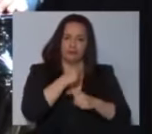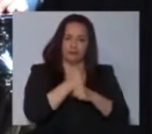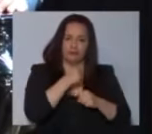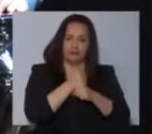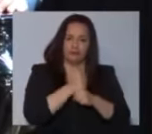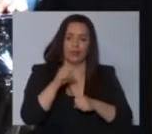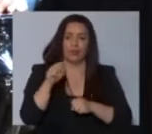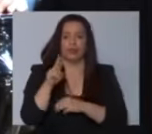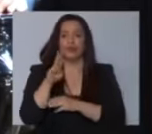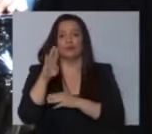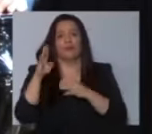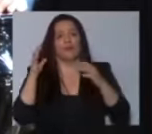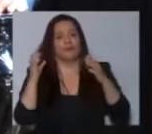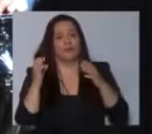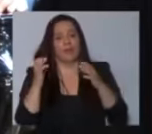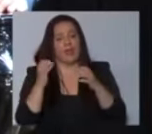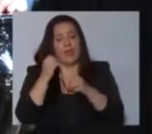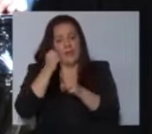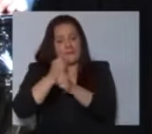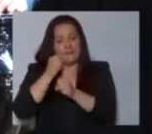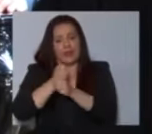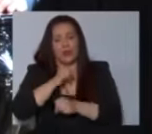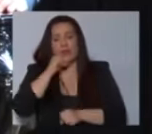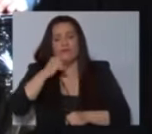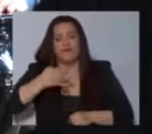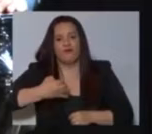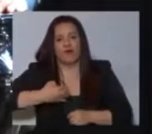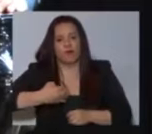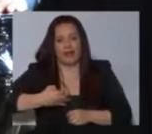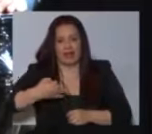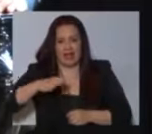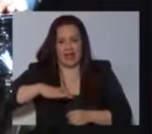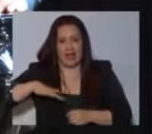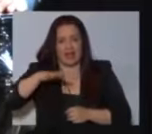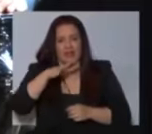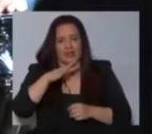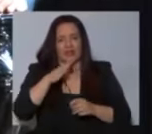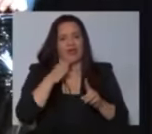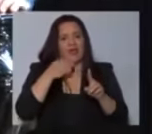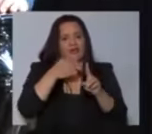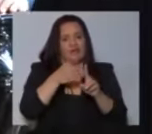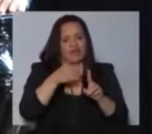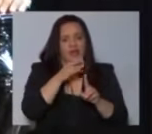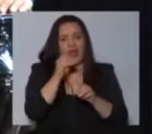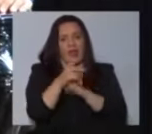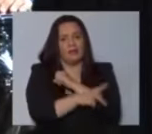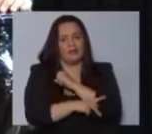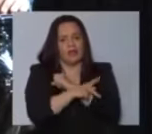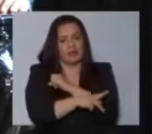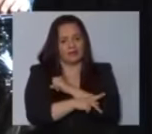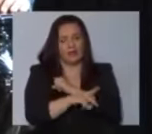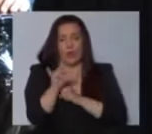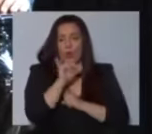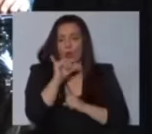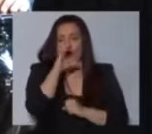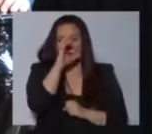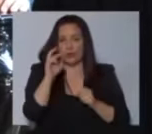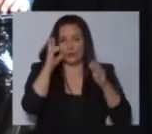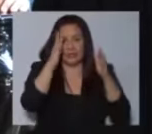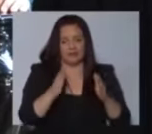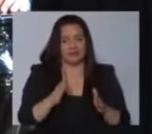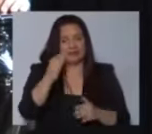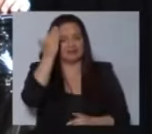subempleo y de la grave informalidad que azota al país. Como las y los costarricenses